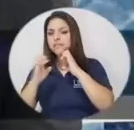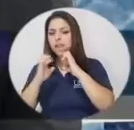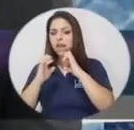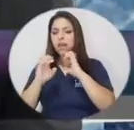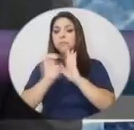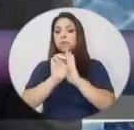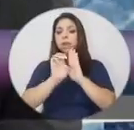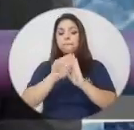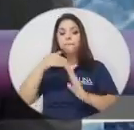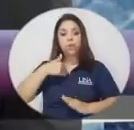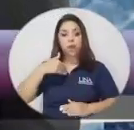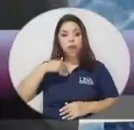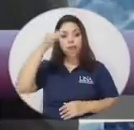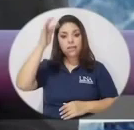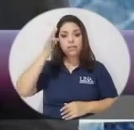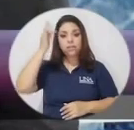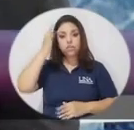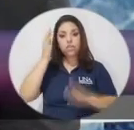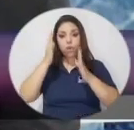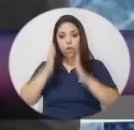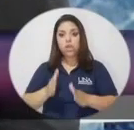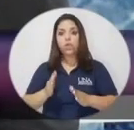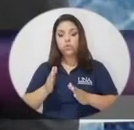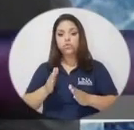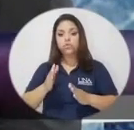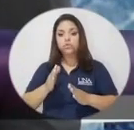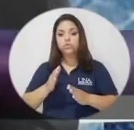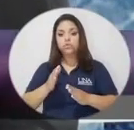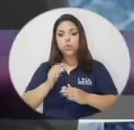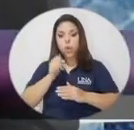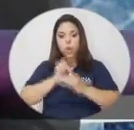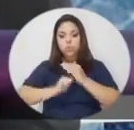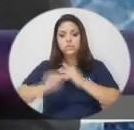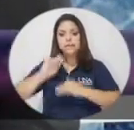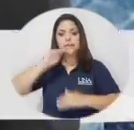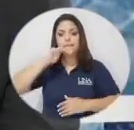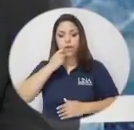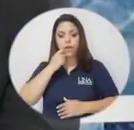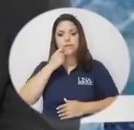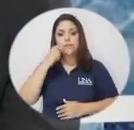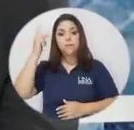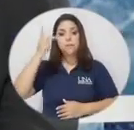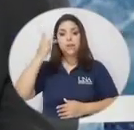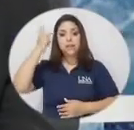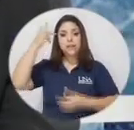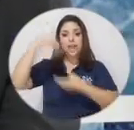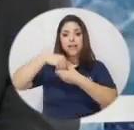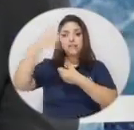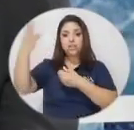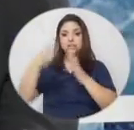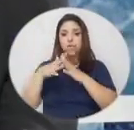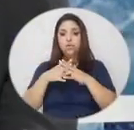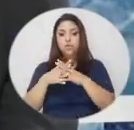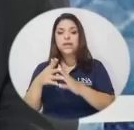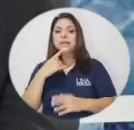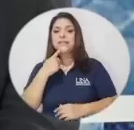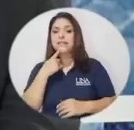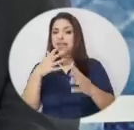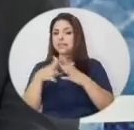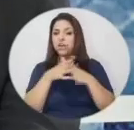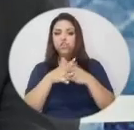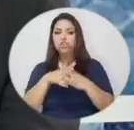ejemplo, hay teóricos conservadores, neoconservadores de la política exterior de los Estados Unidos que dicen que los Estados